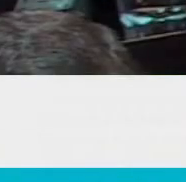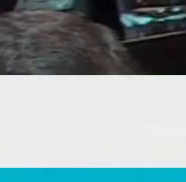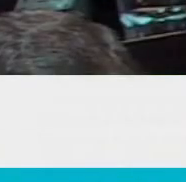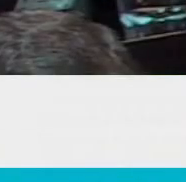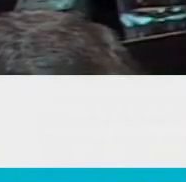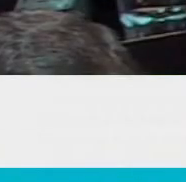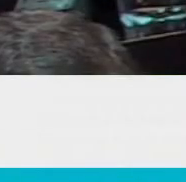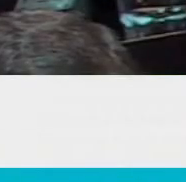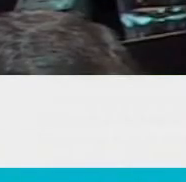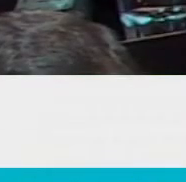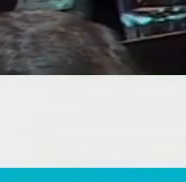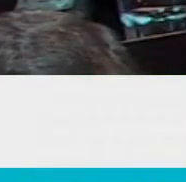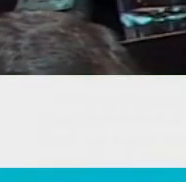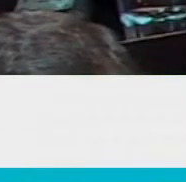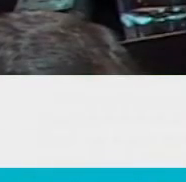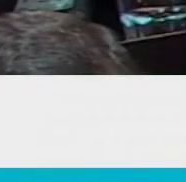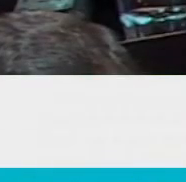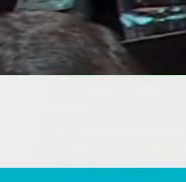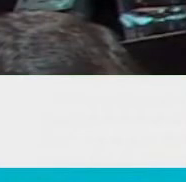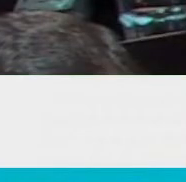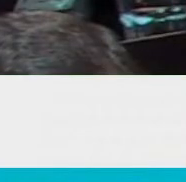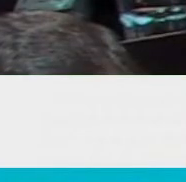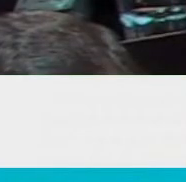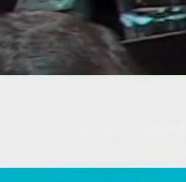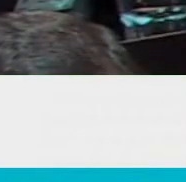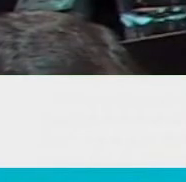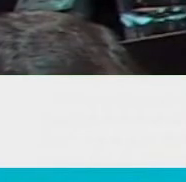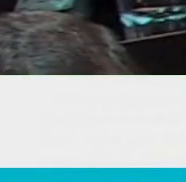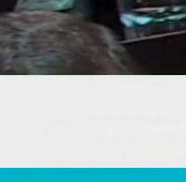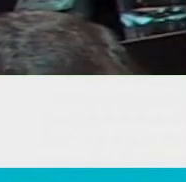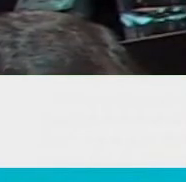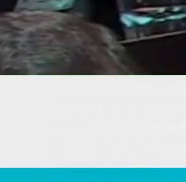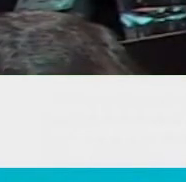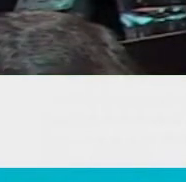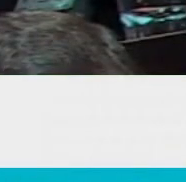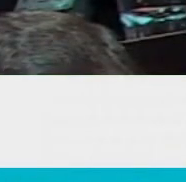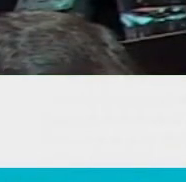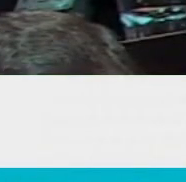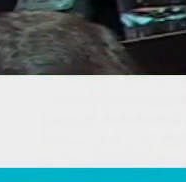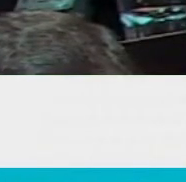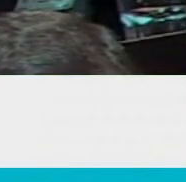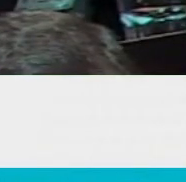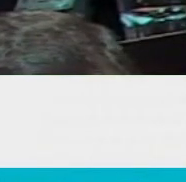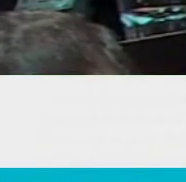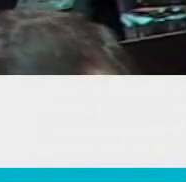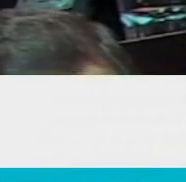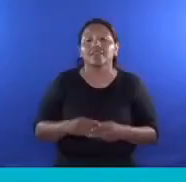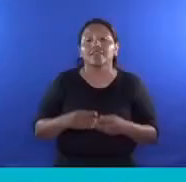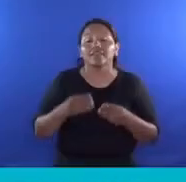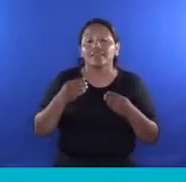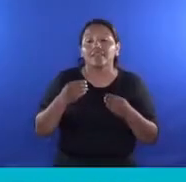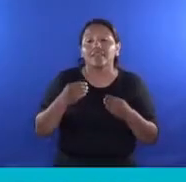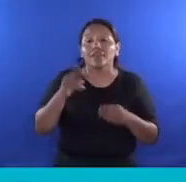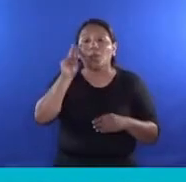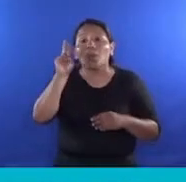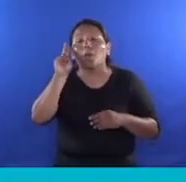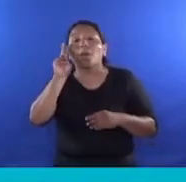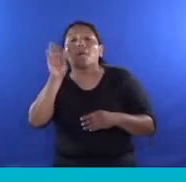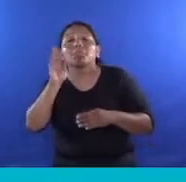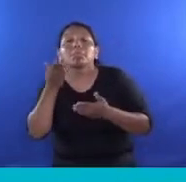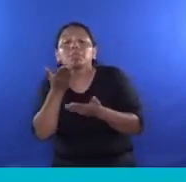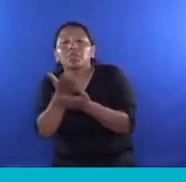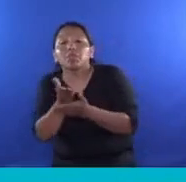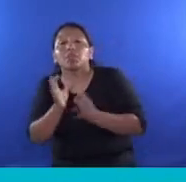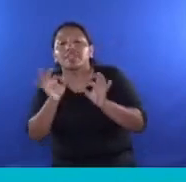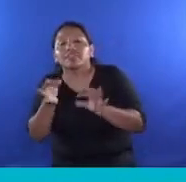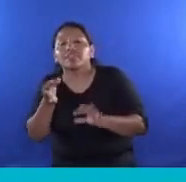va y ocupa el cargo y acá no viene nadie si la licencia es por ocupar o el permiso es por ocupar ese cargo, o pide una licencia extraordinaria. Y